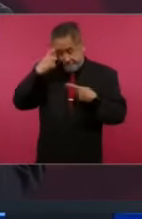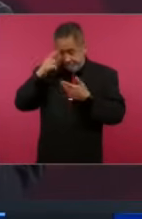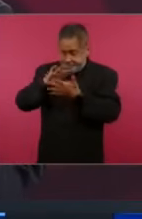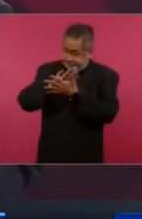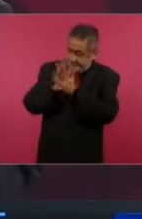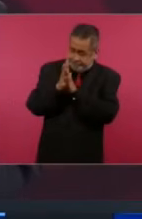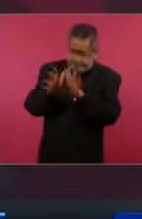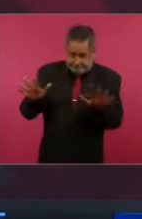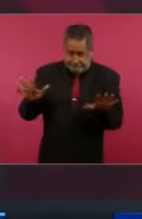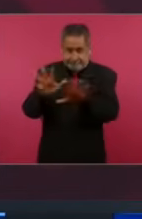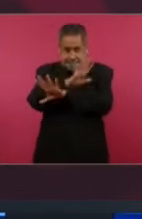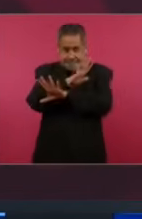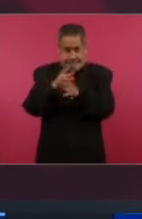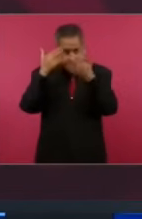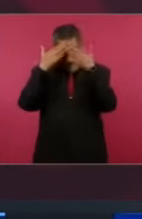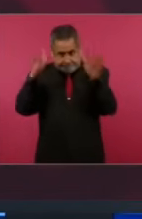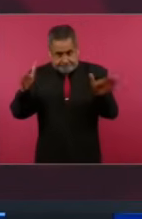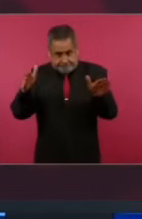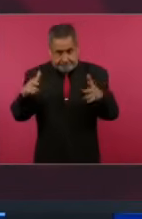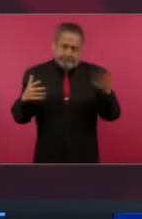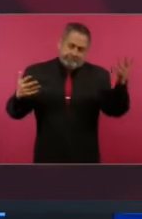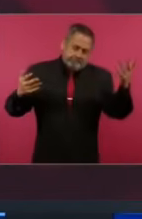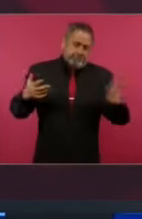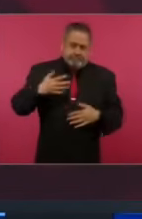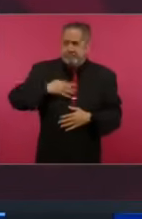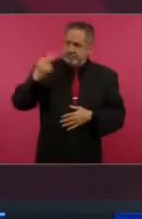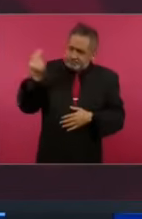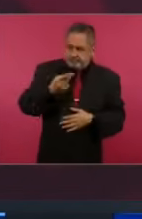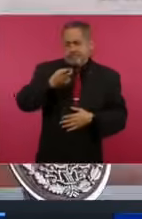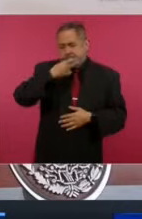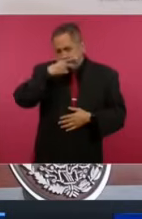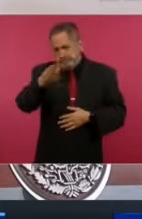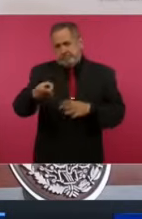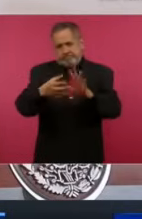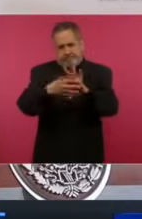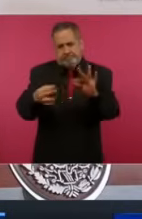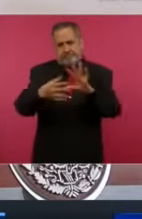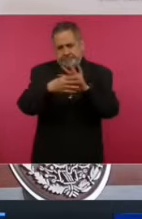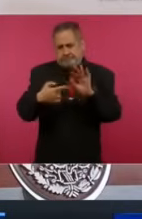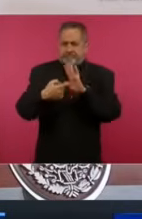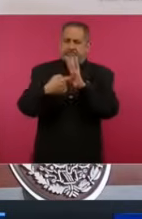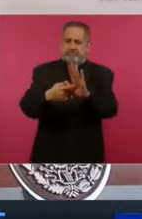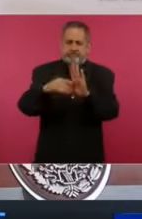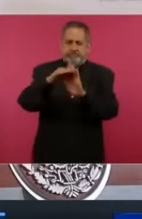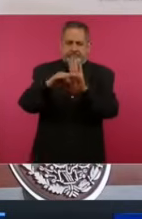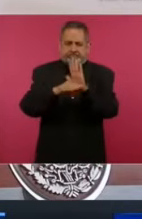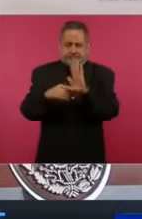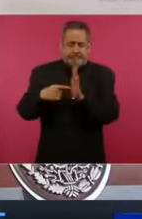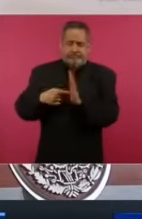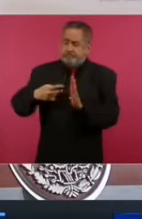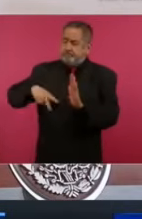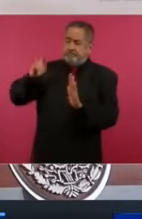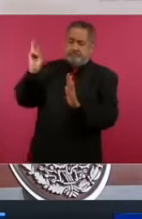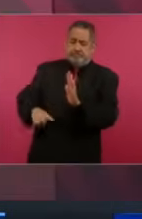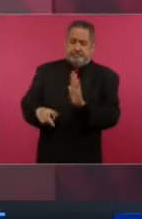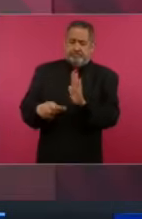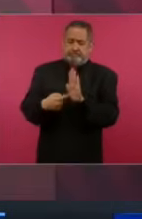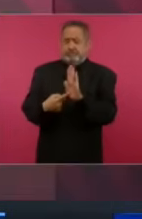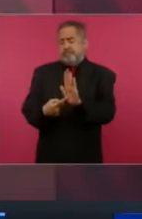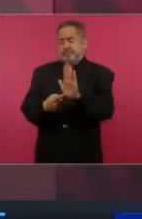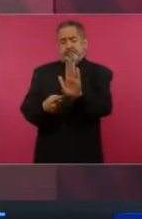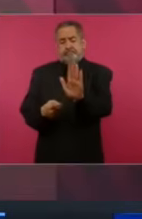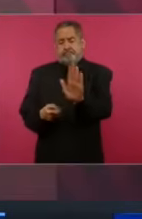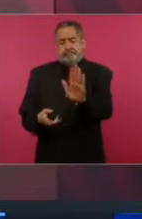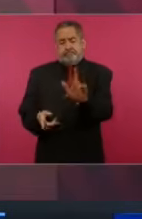seres y electrónicos, ¿verdad? ¿Cuánto? Ese dinero no es que el ejército se lo haya gastado en cosas